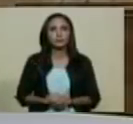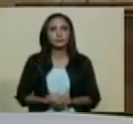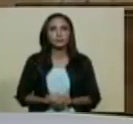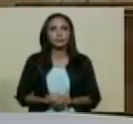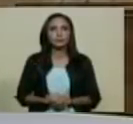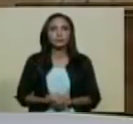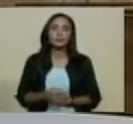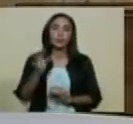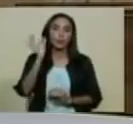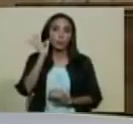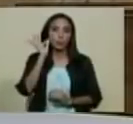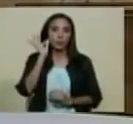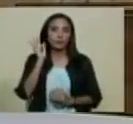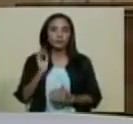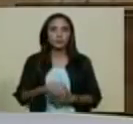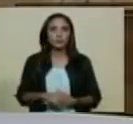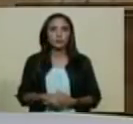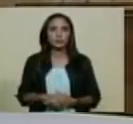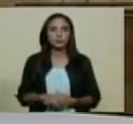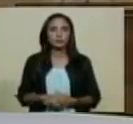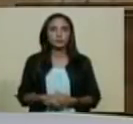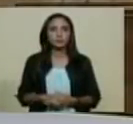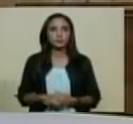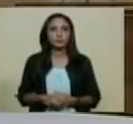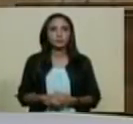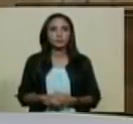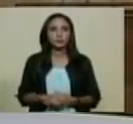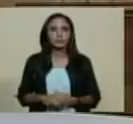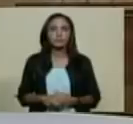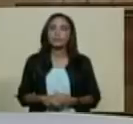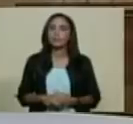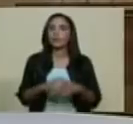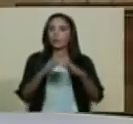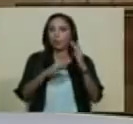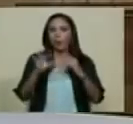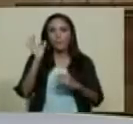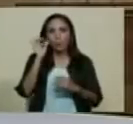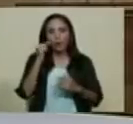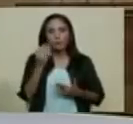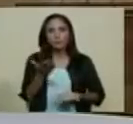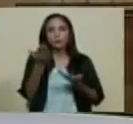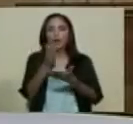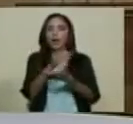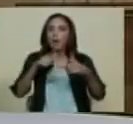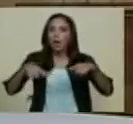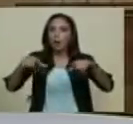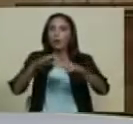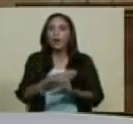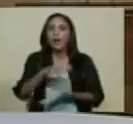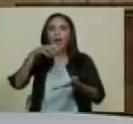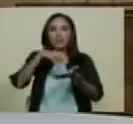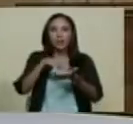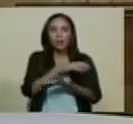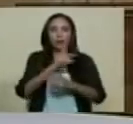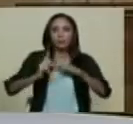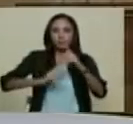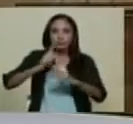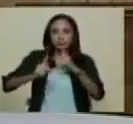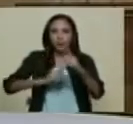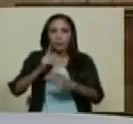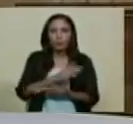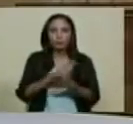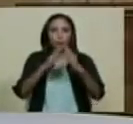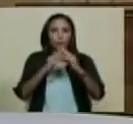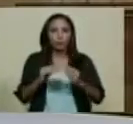Acuña, se encuentra precisamente en el Centro de Investigaciones del Estado para la Producción